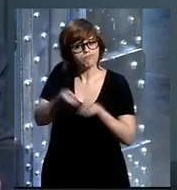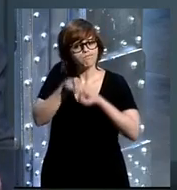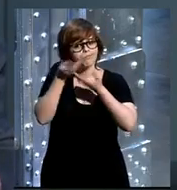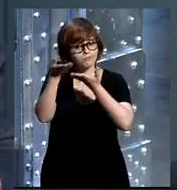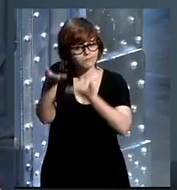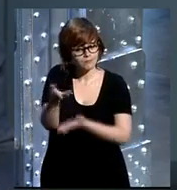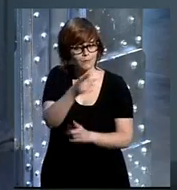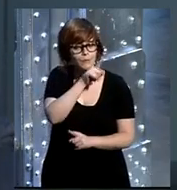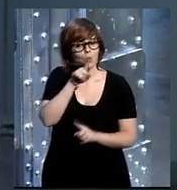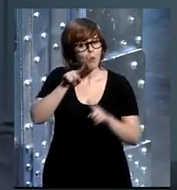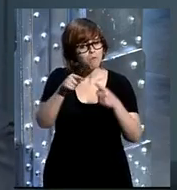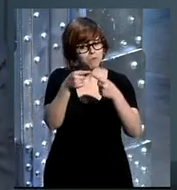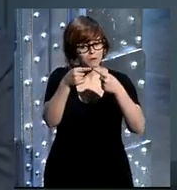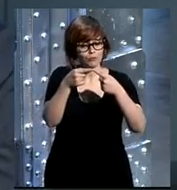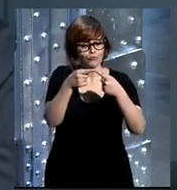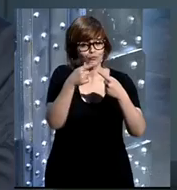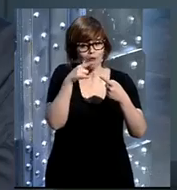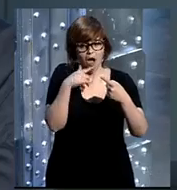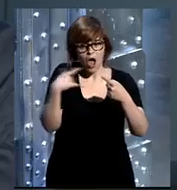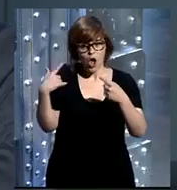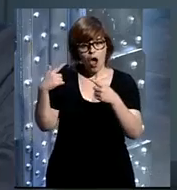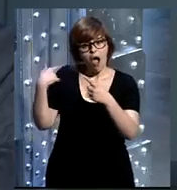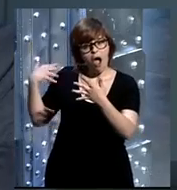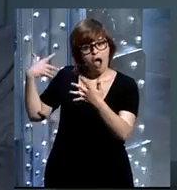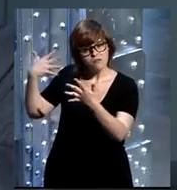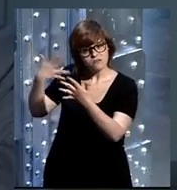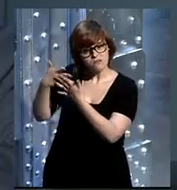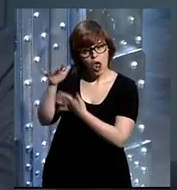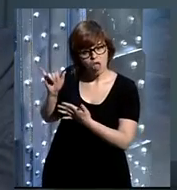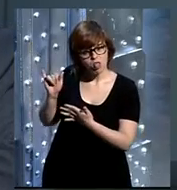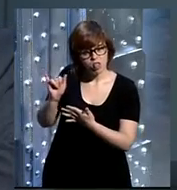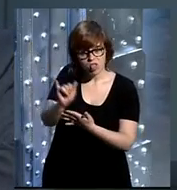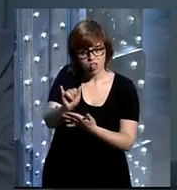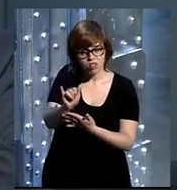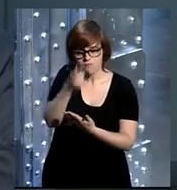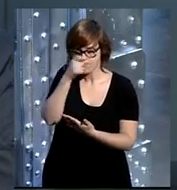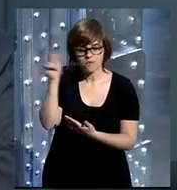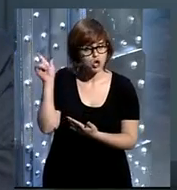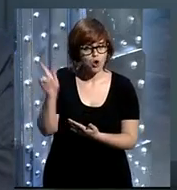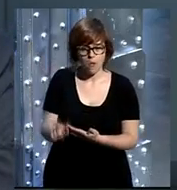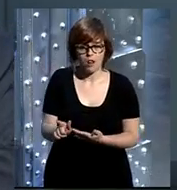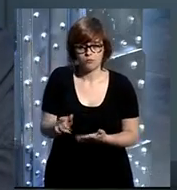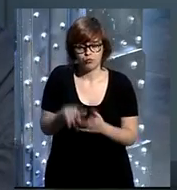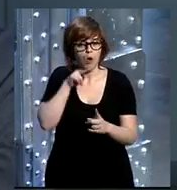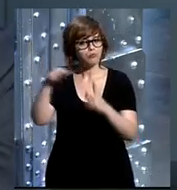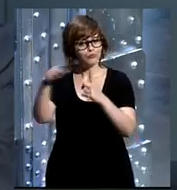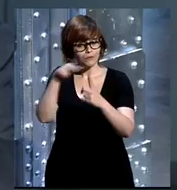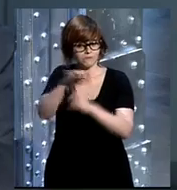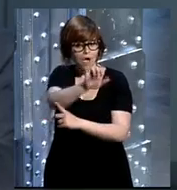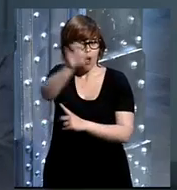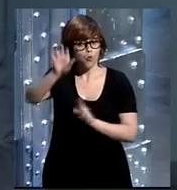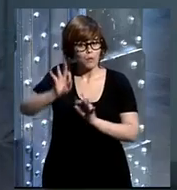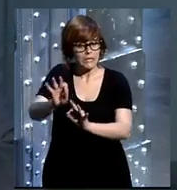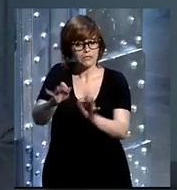campo, ¿no? Lo primero es que lo que tenemos no vale. Ya lo digo desde una perspectiva europea. O sea, tiene razón